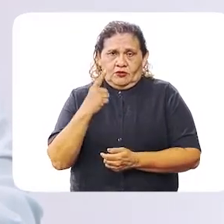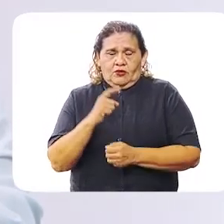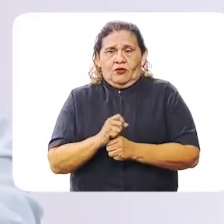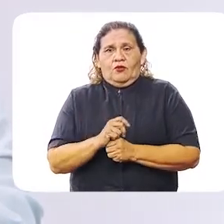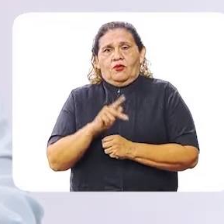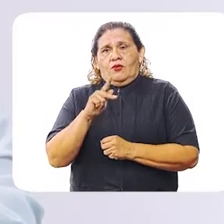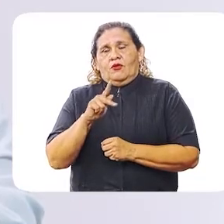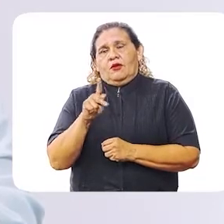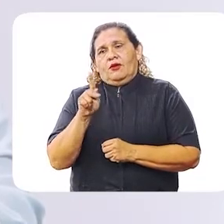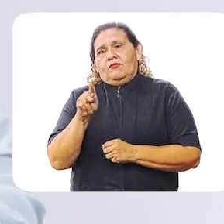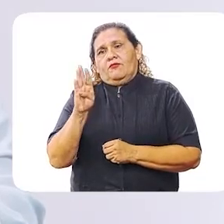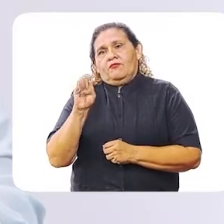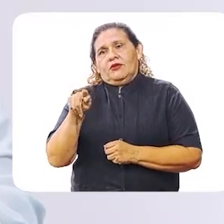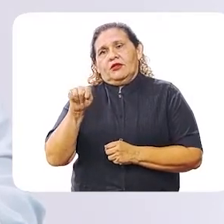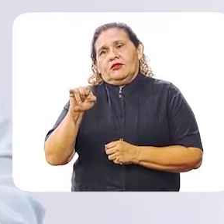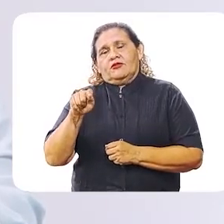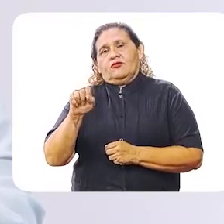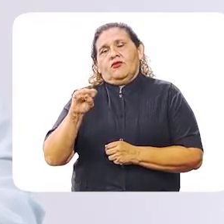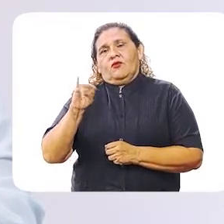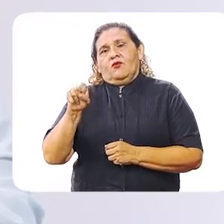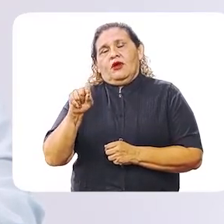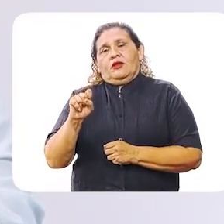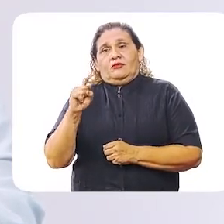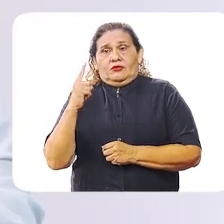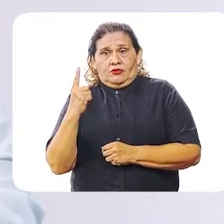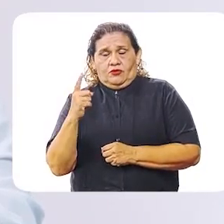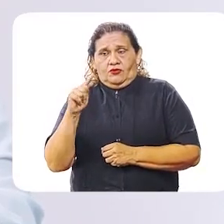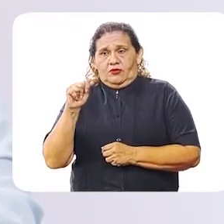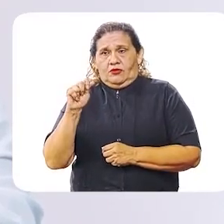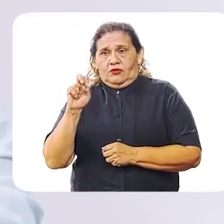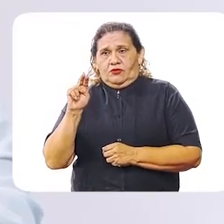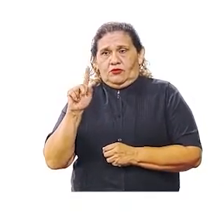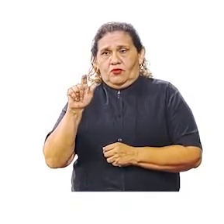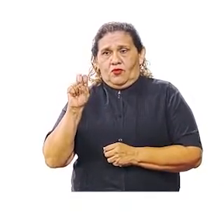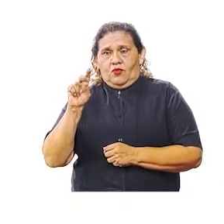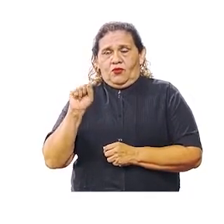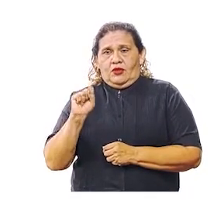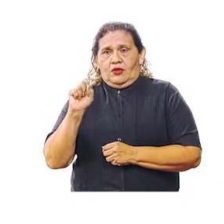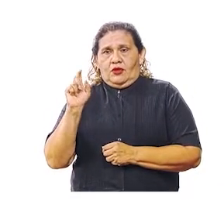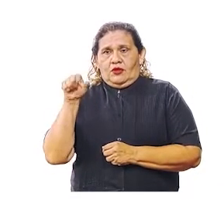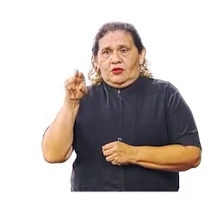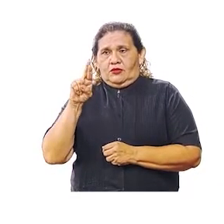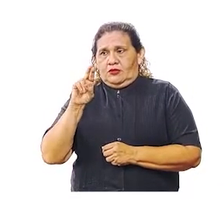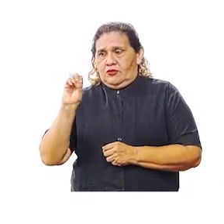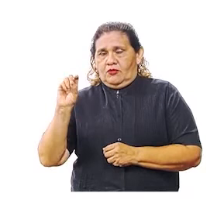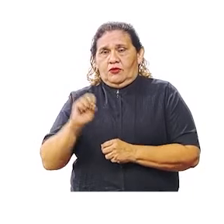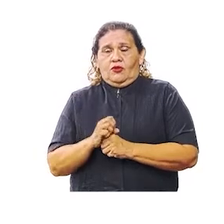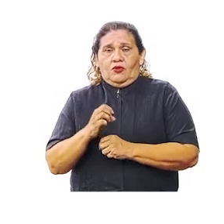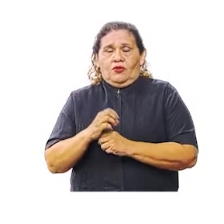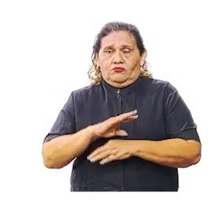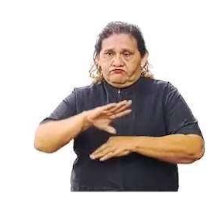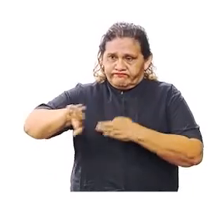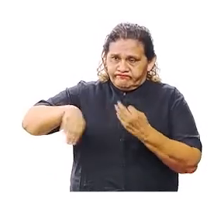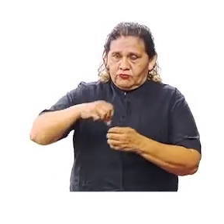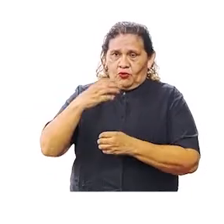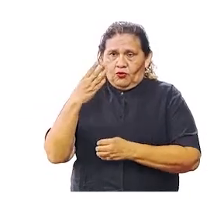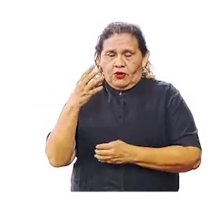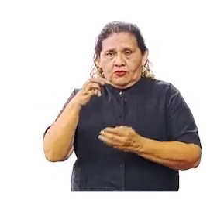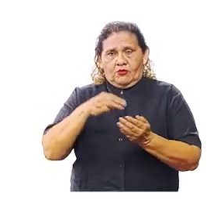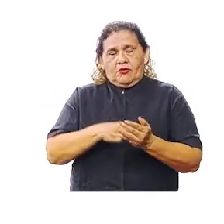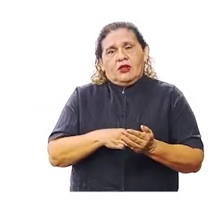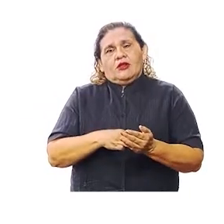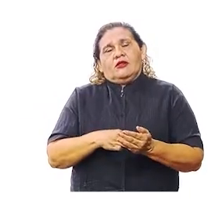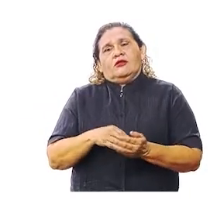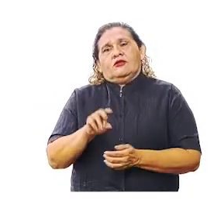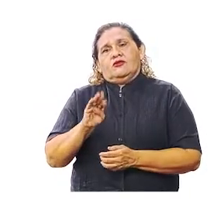Benito Juárez, Quintana Roo, y 1 en Tulum, también Quintana Roo. En total, son 4.325